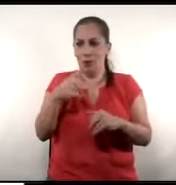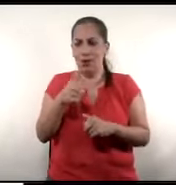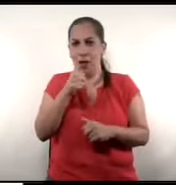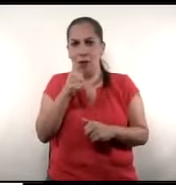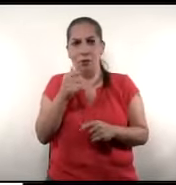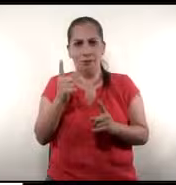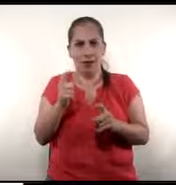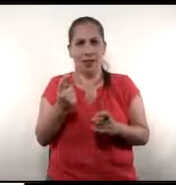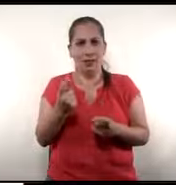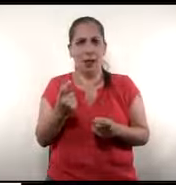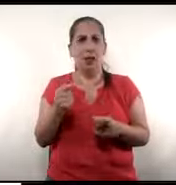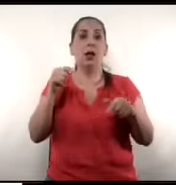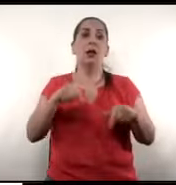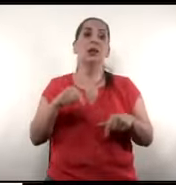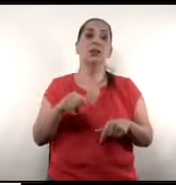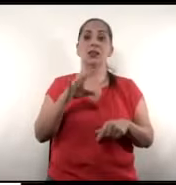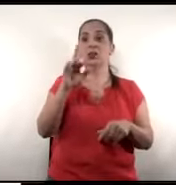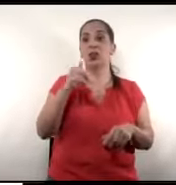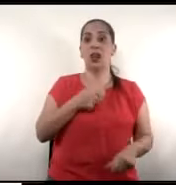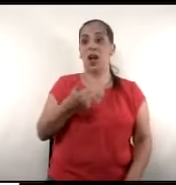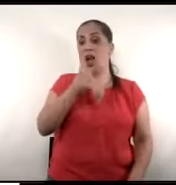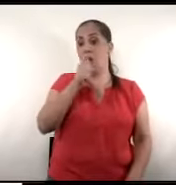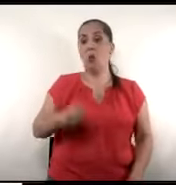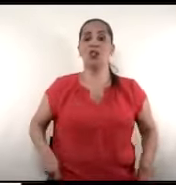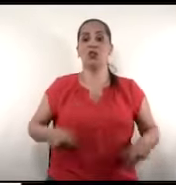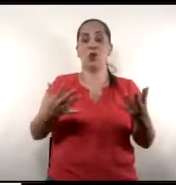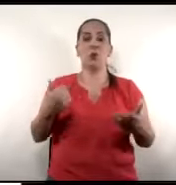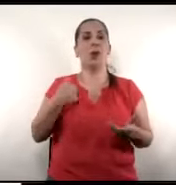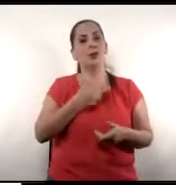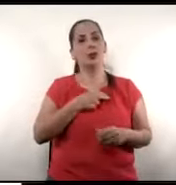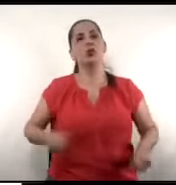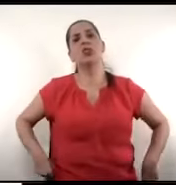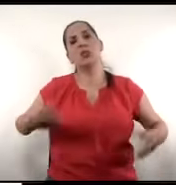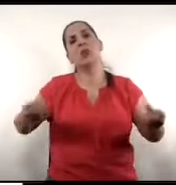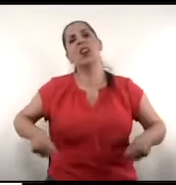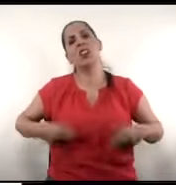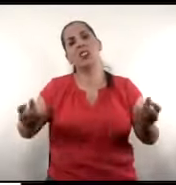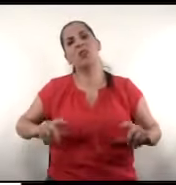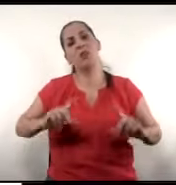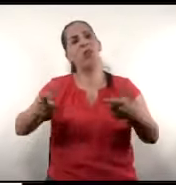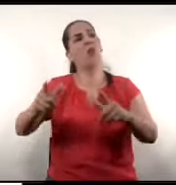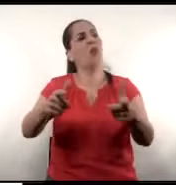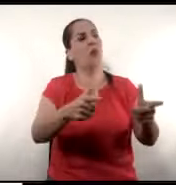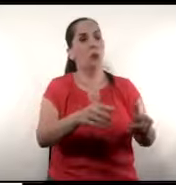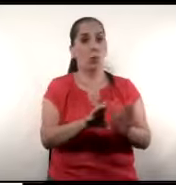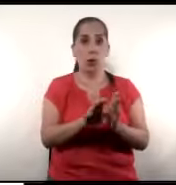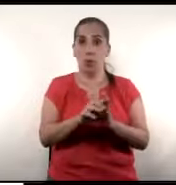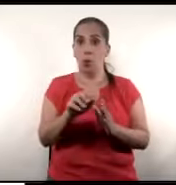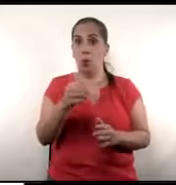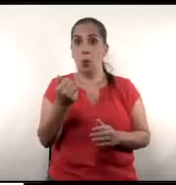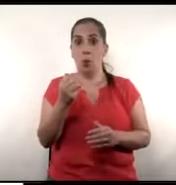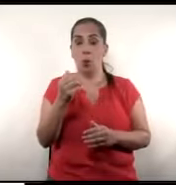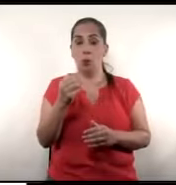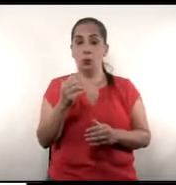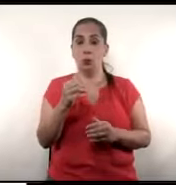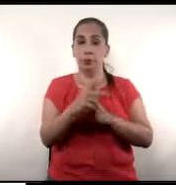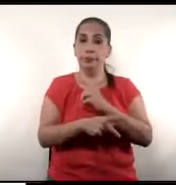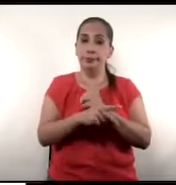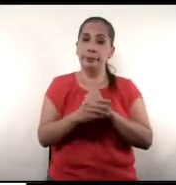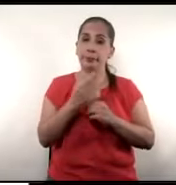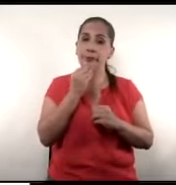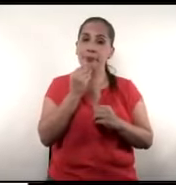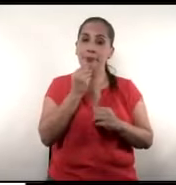como el agua sobra, la desperdiciamos. Un país como Israel, en cada casa, en cada